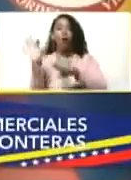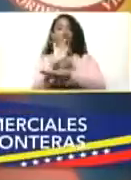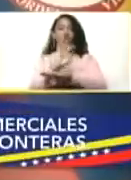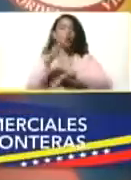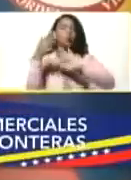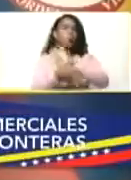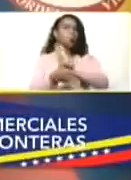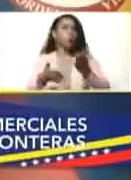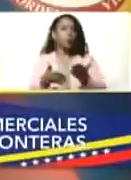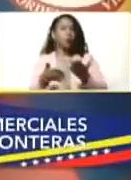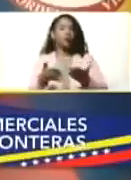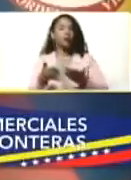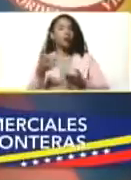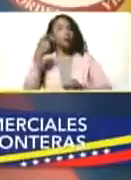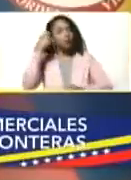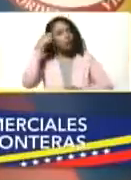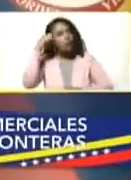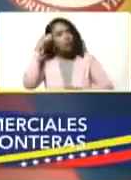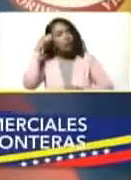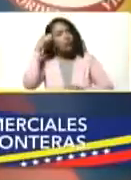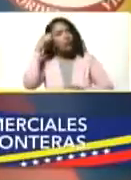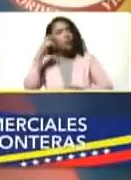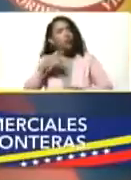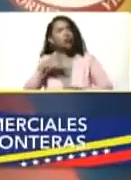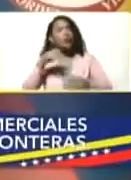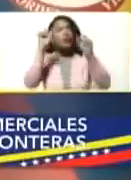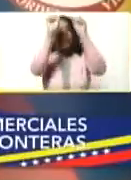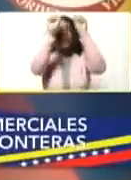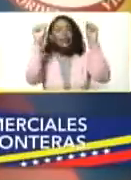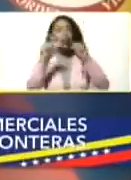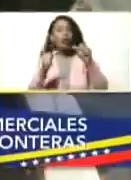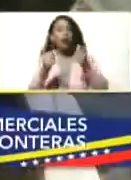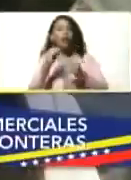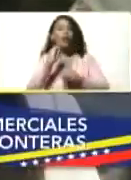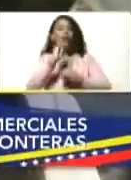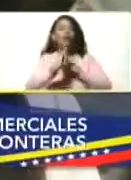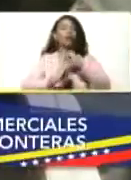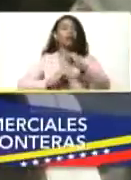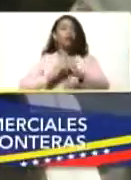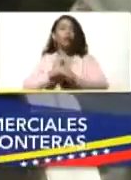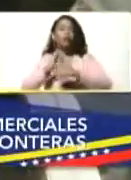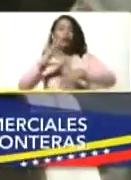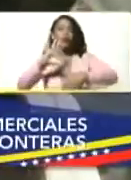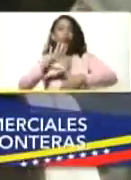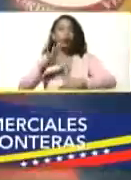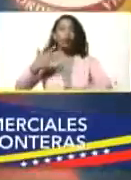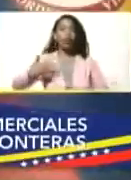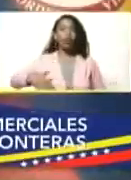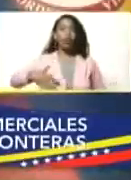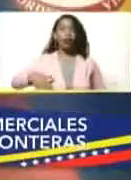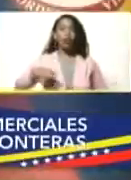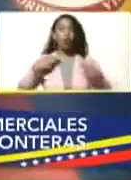una reconciliación del sistema interamericano de derechos humanos.